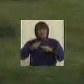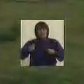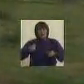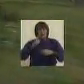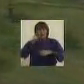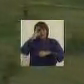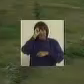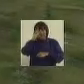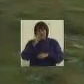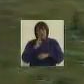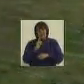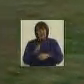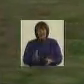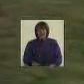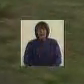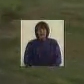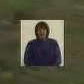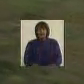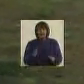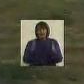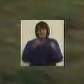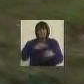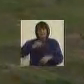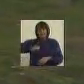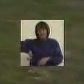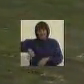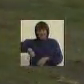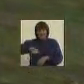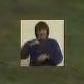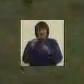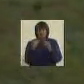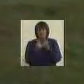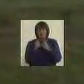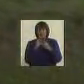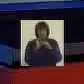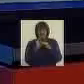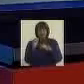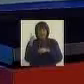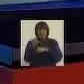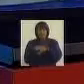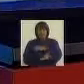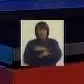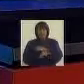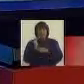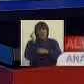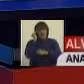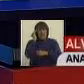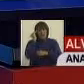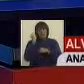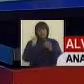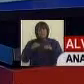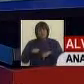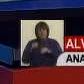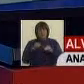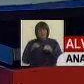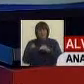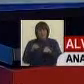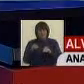vía diplomática. La presidenta y el equipo de relaciones exteriores tienen la capacidad de